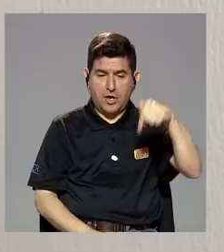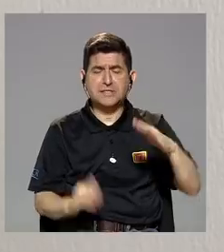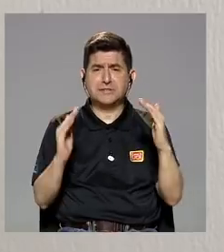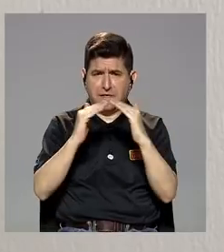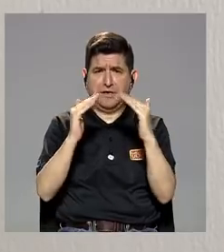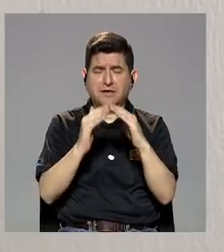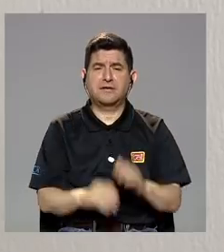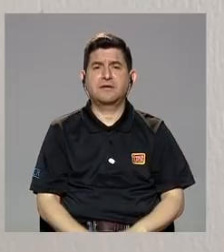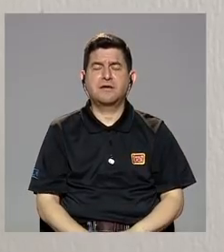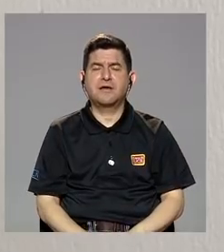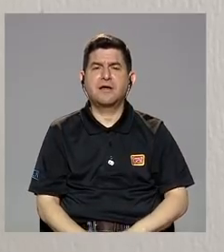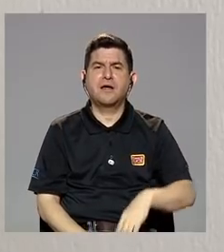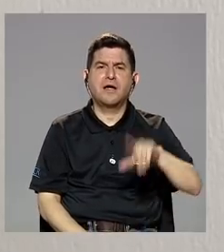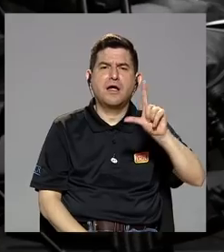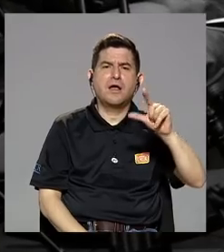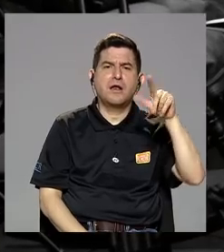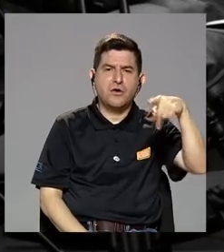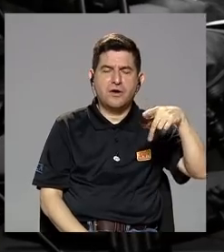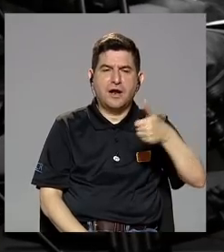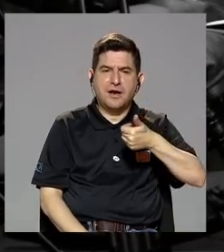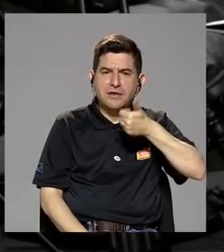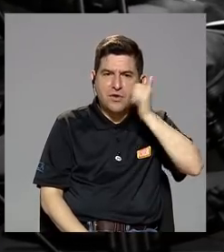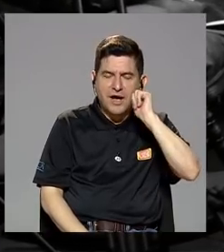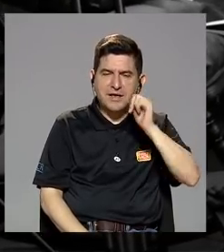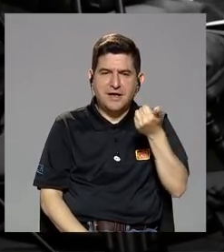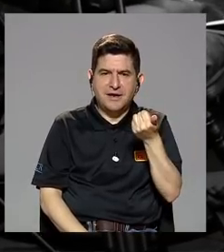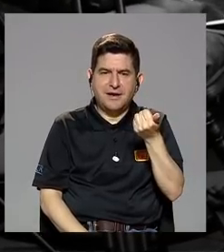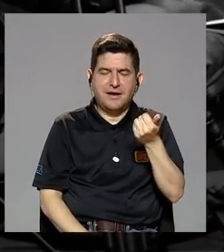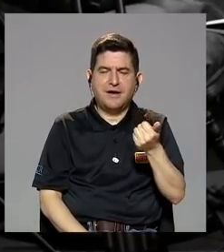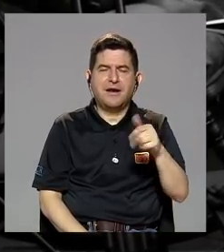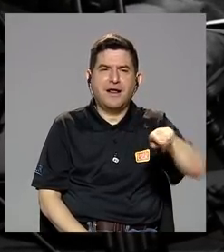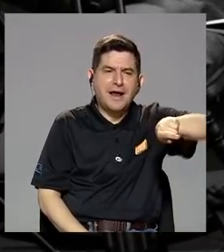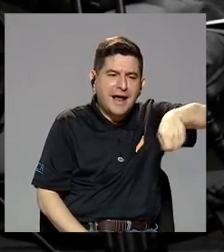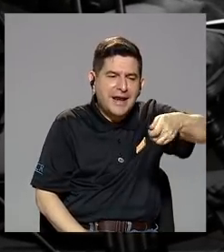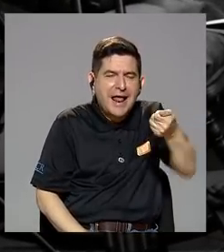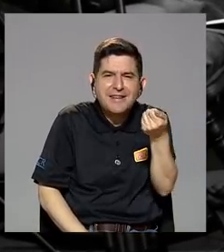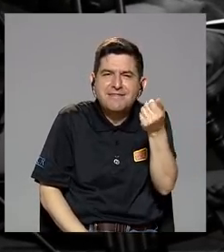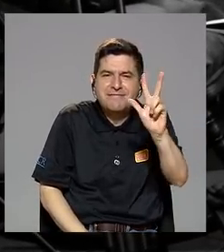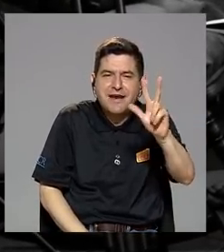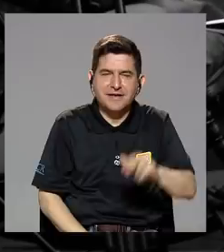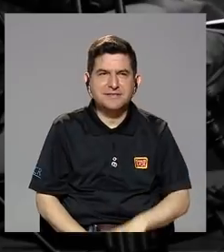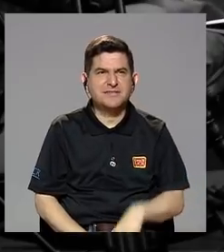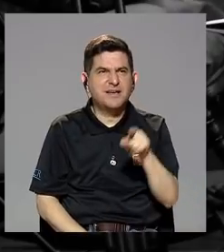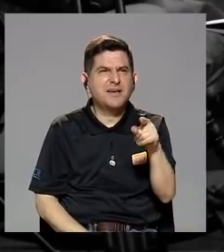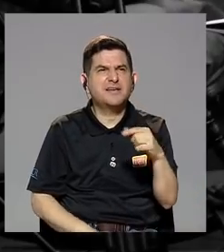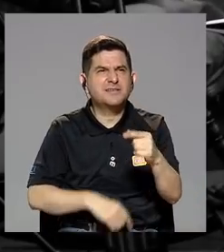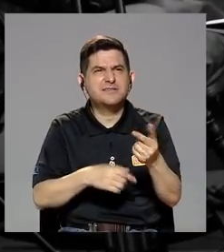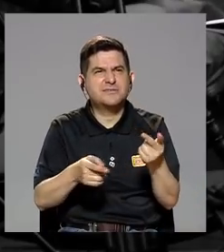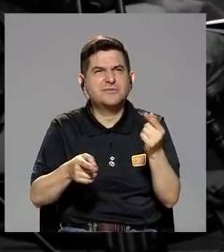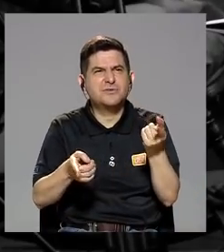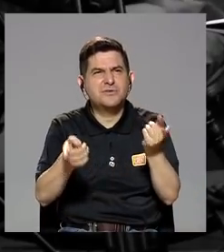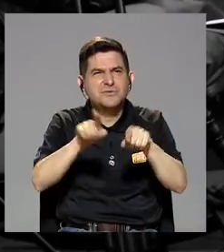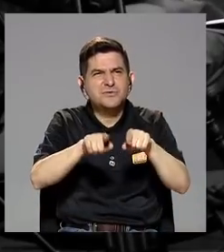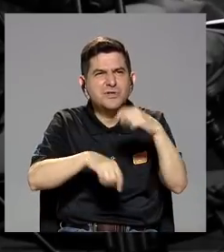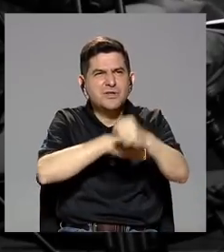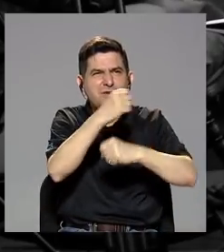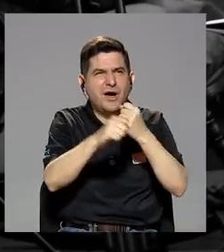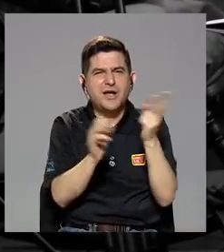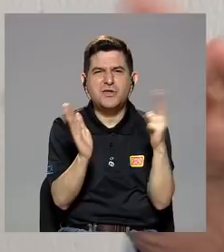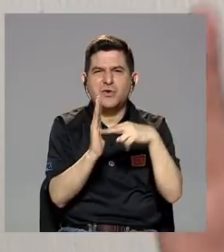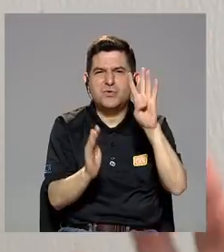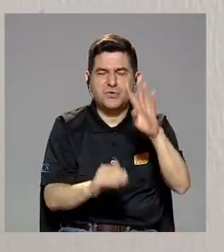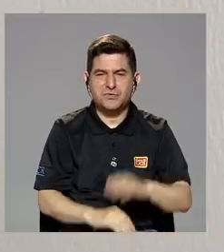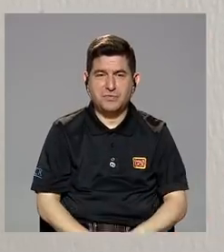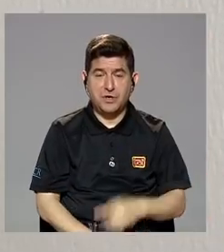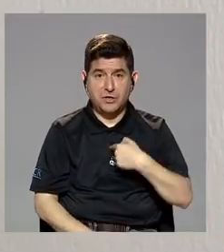aquí mucho tiempo y me dice leonardo ayer tuve un canal 13 hablando con la estamos hablando del 2004 más o menos y ayer